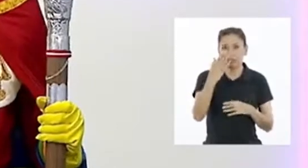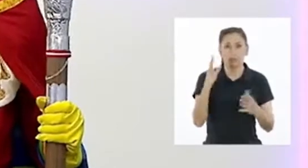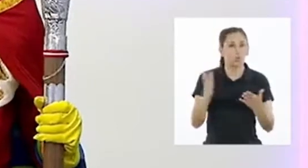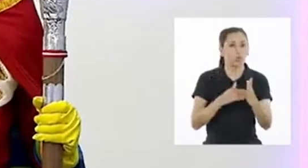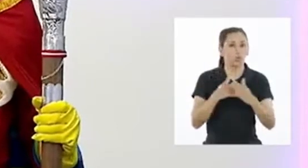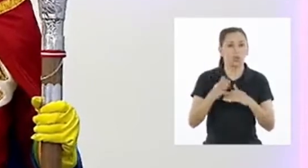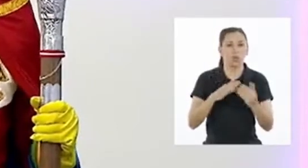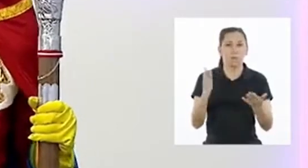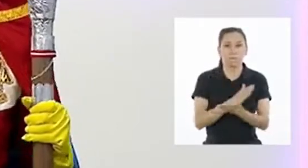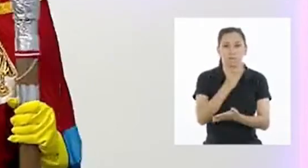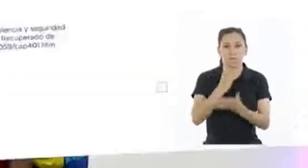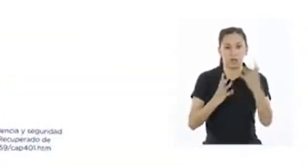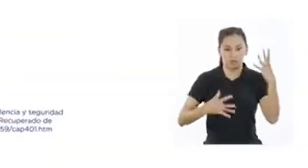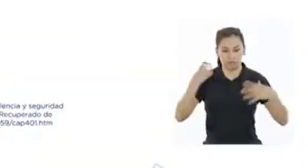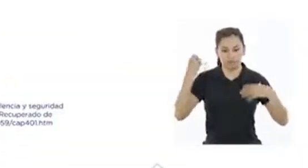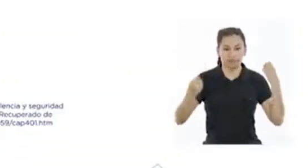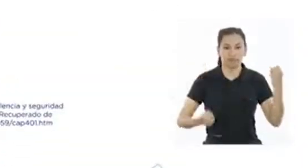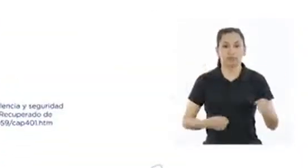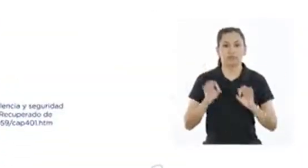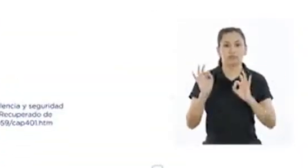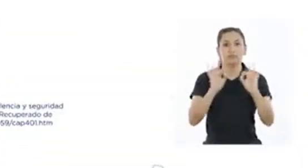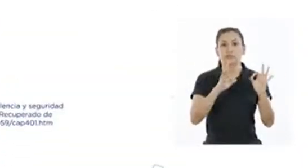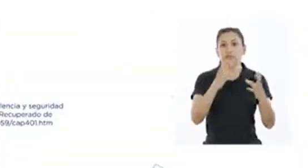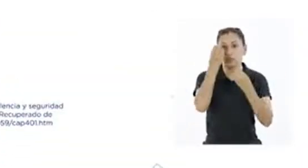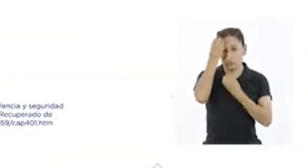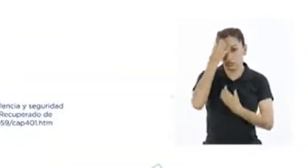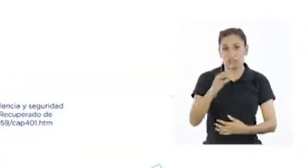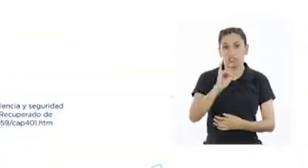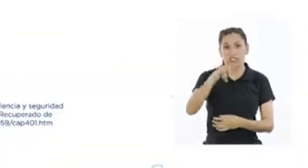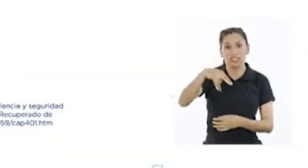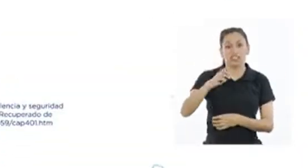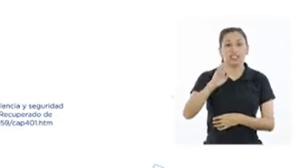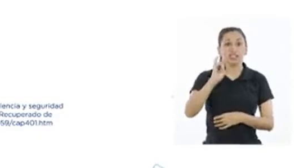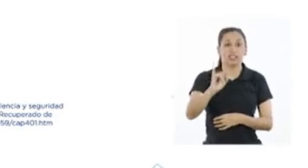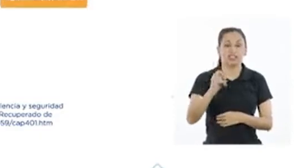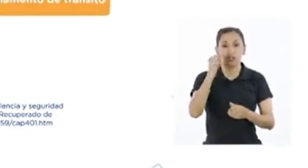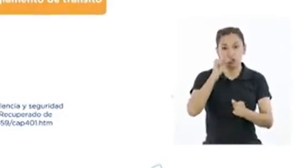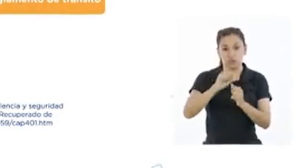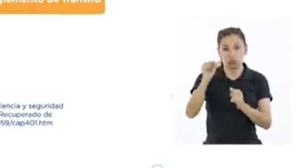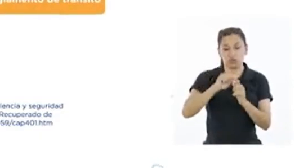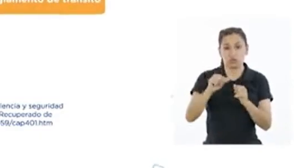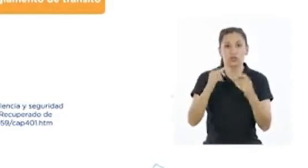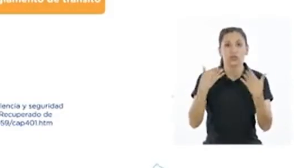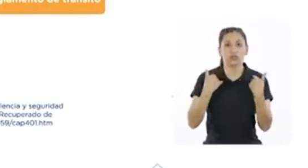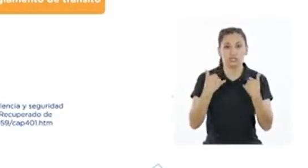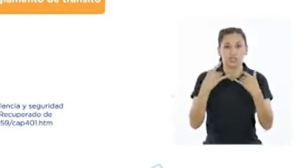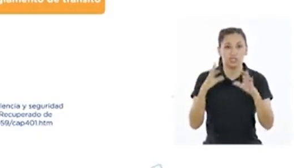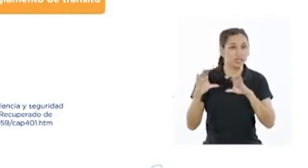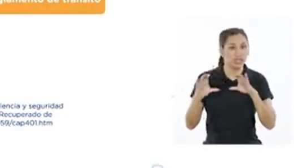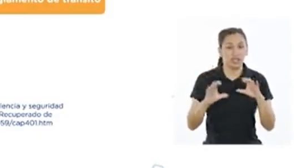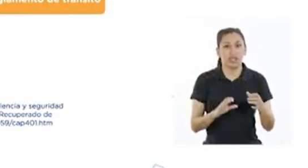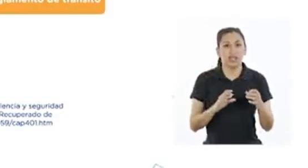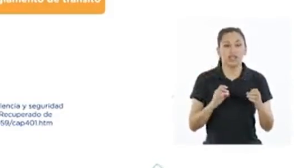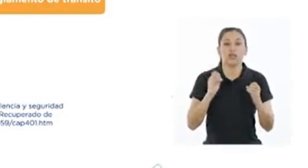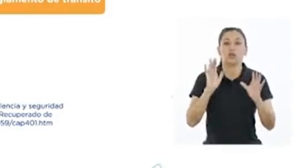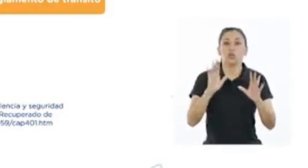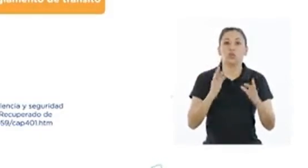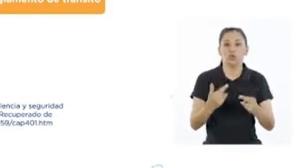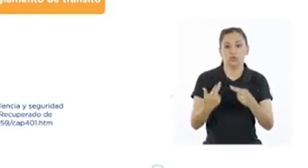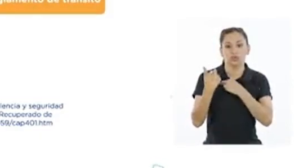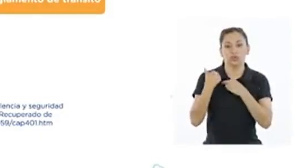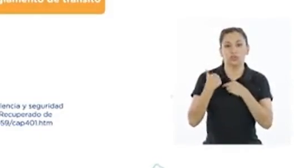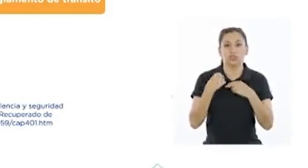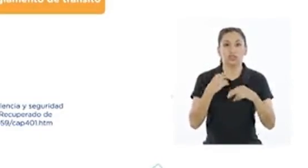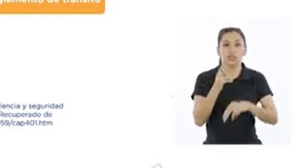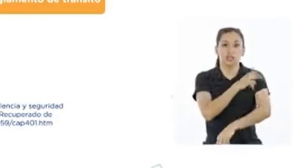frente a problemas delincuenciales. Según datos del INEI, el número de intervenciones realizadas por el Cuerpo